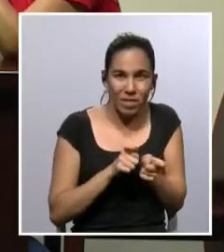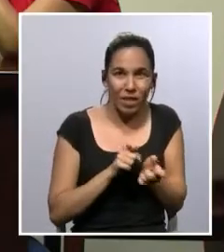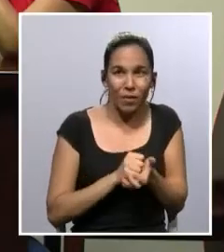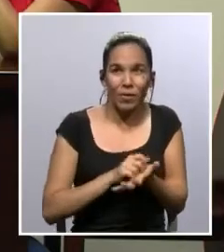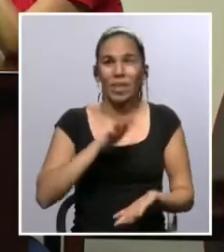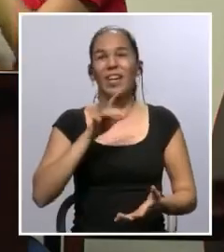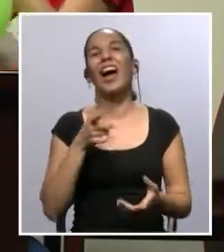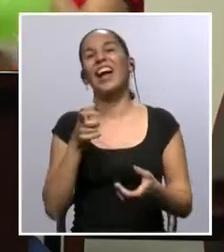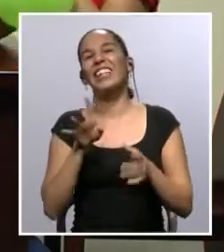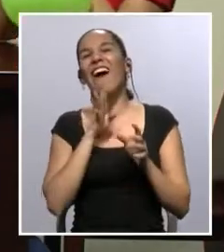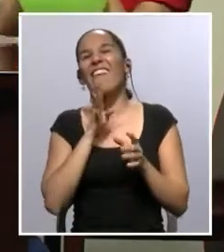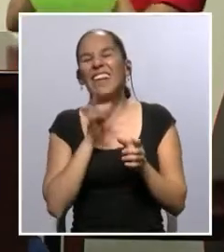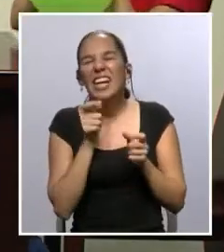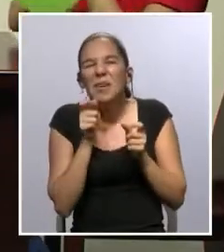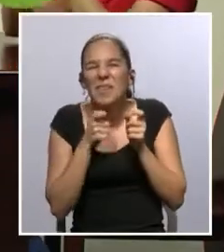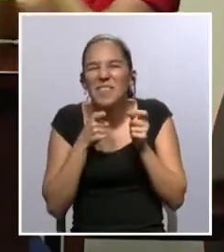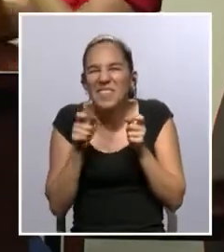un poco?